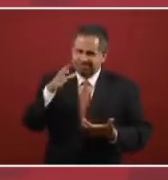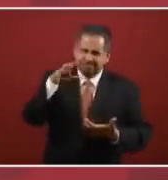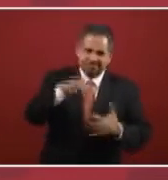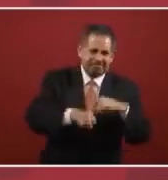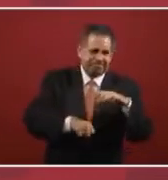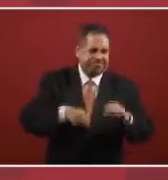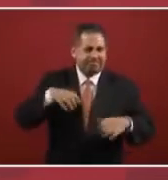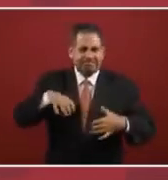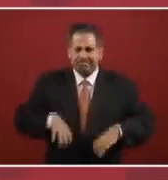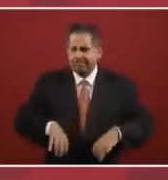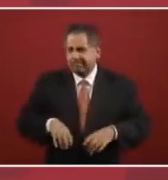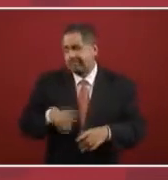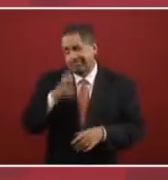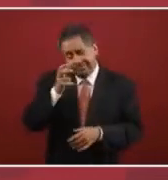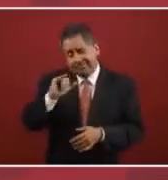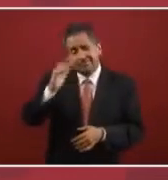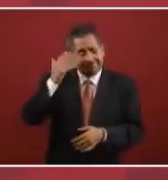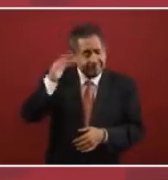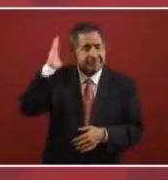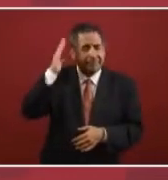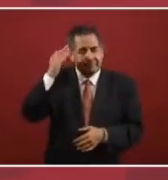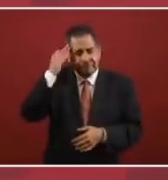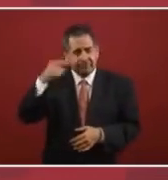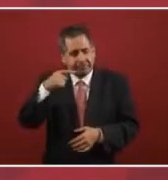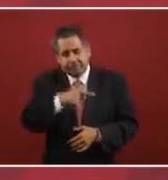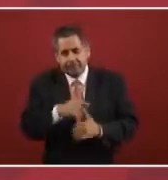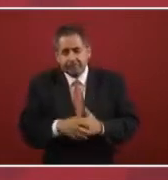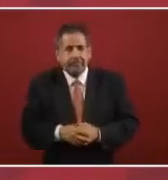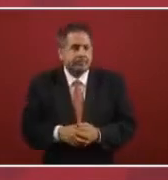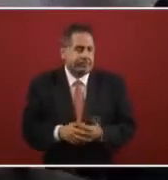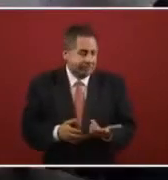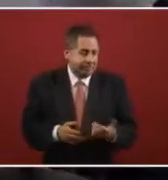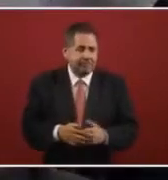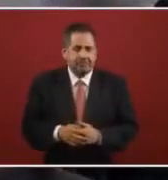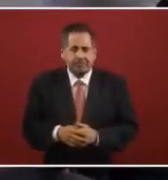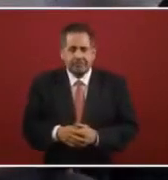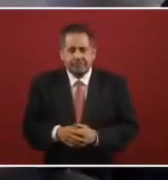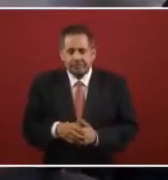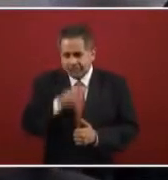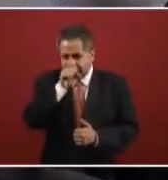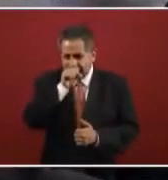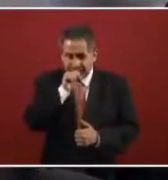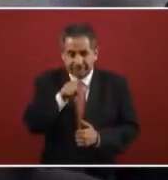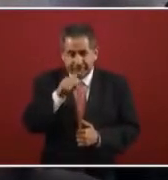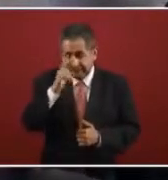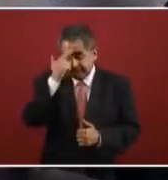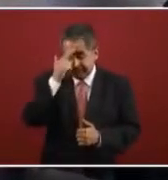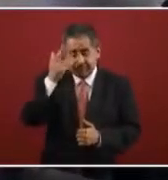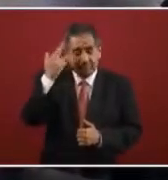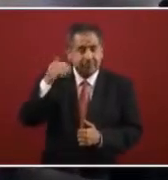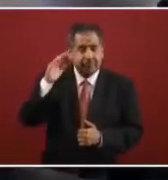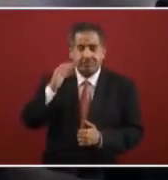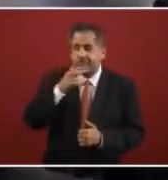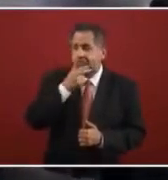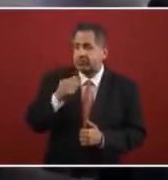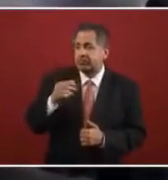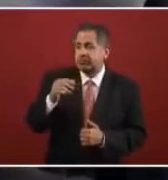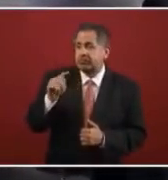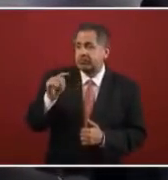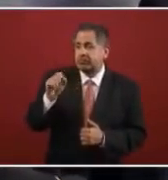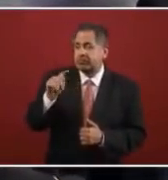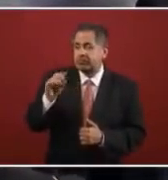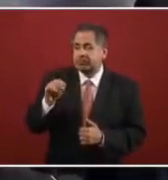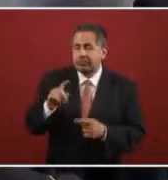Así era, pues. yeah, he says, "Don't give me, just give me where there is." De lo que decía el Sazán tostado. ¿No